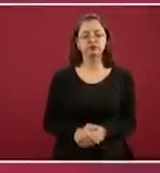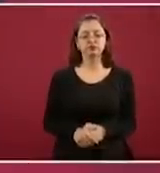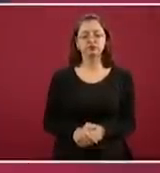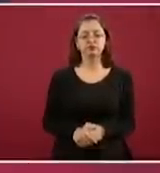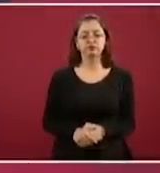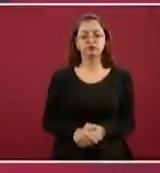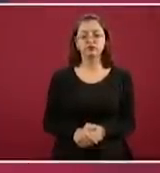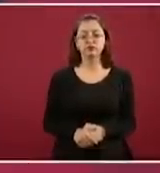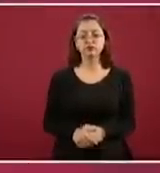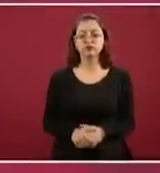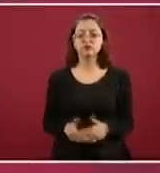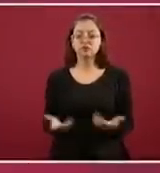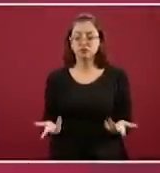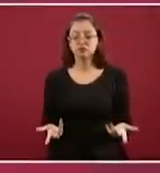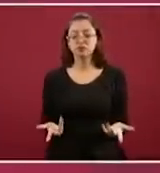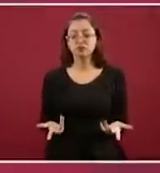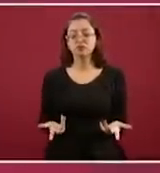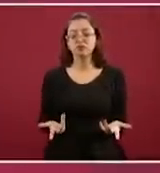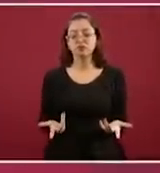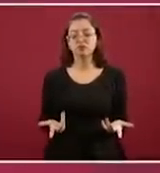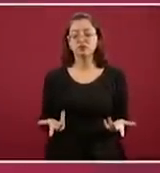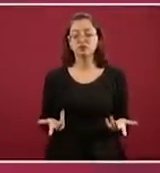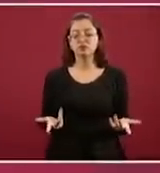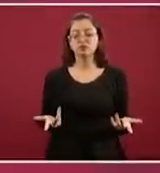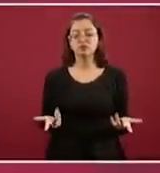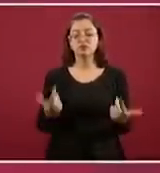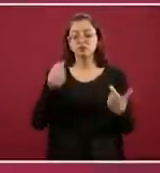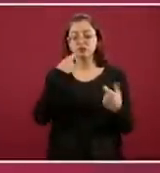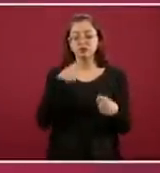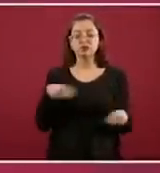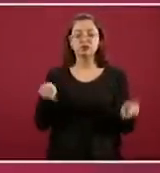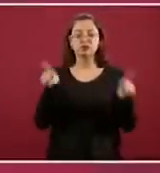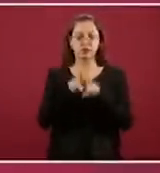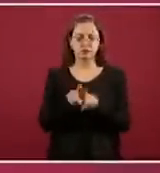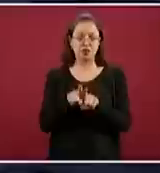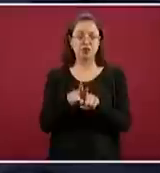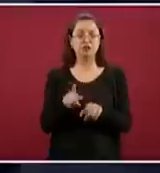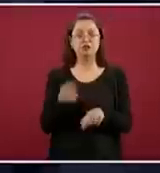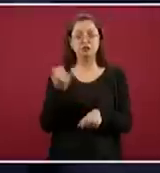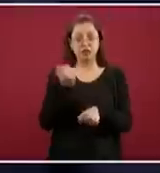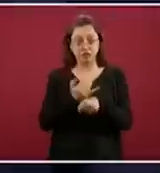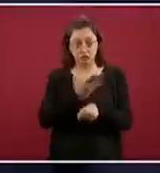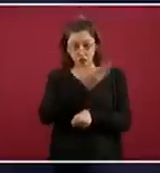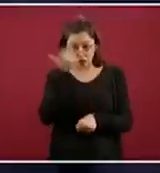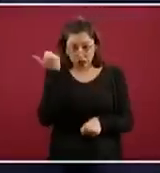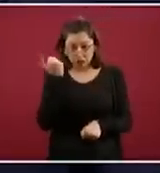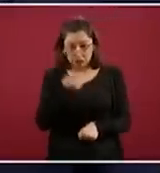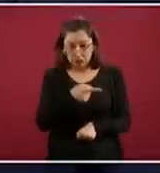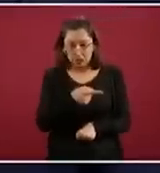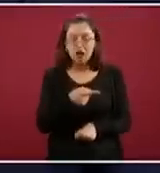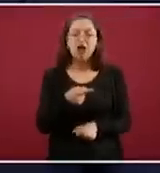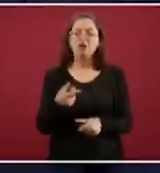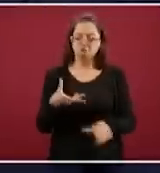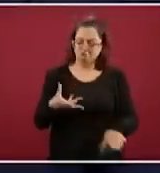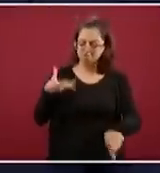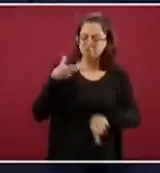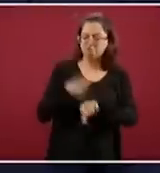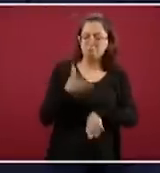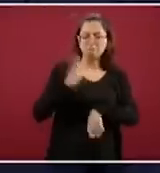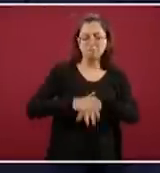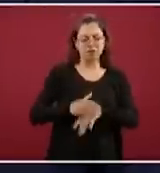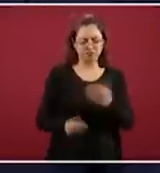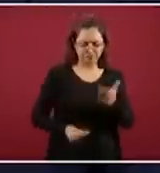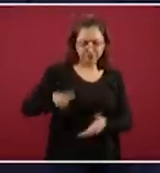es también sujeto a una reparación legal, a